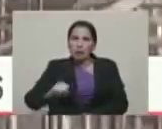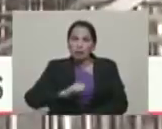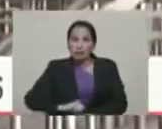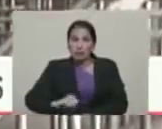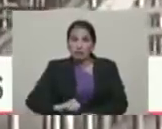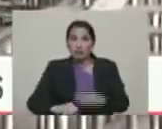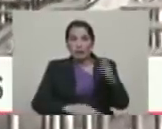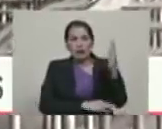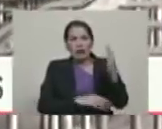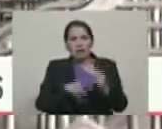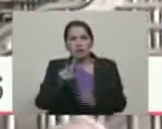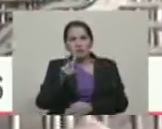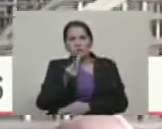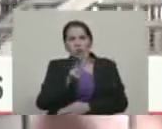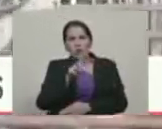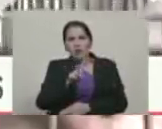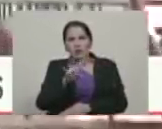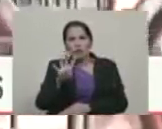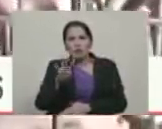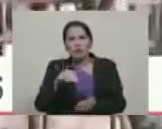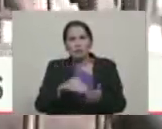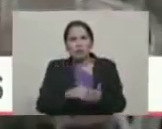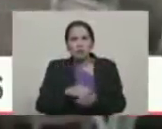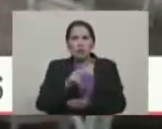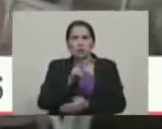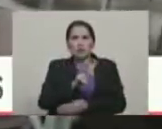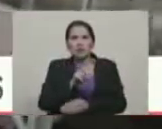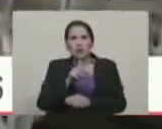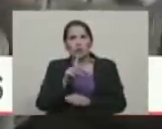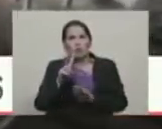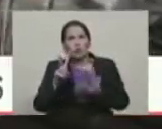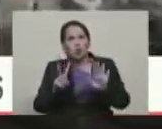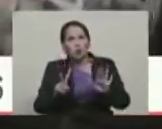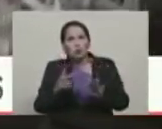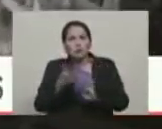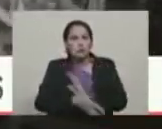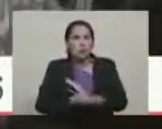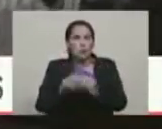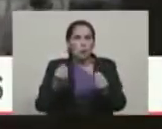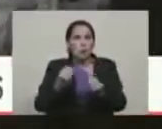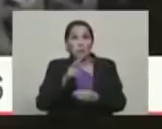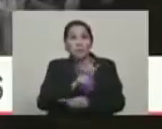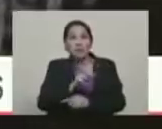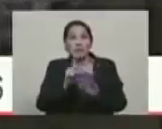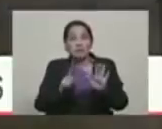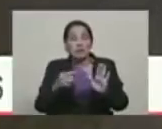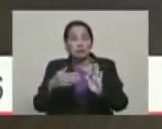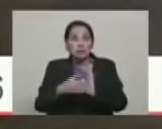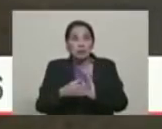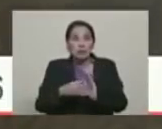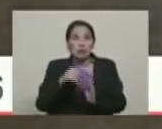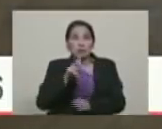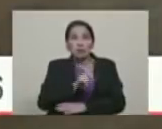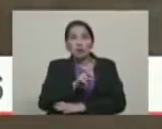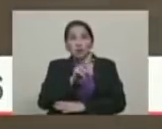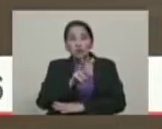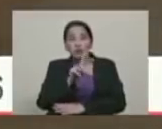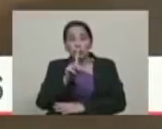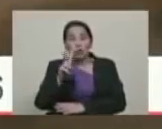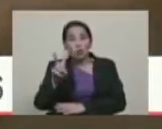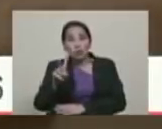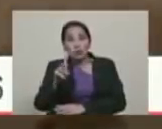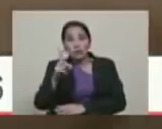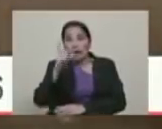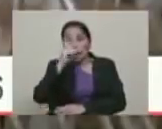es 14.912 toneladas por año en canal y 20.672 toneladas año en